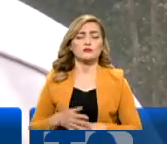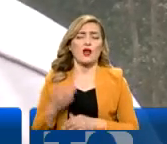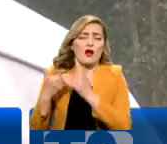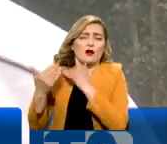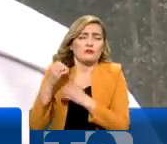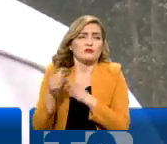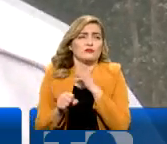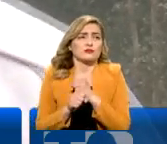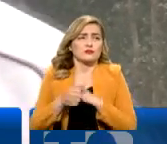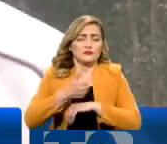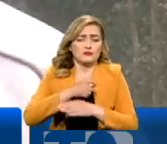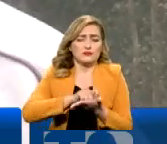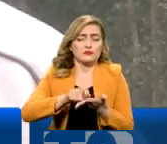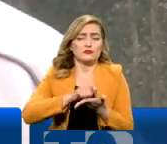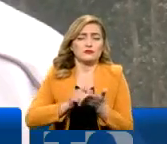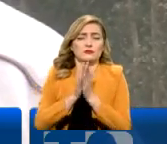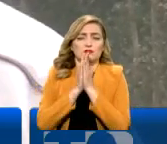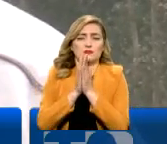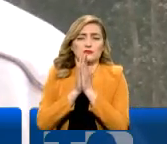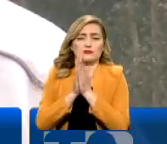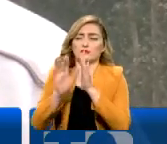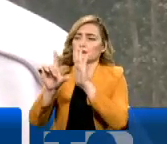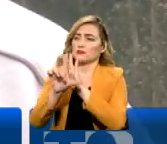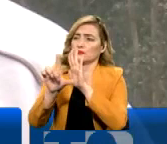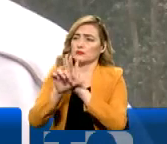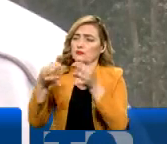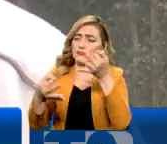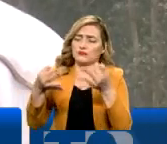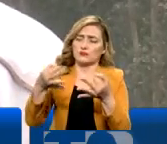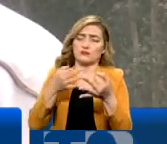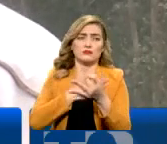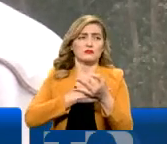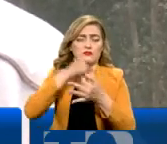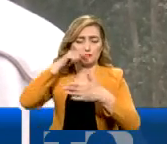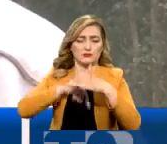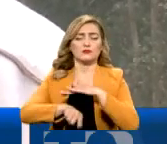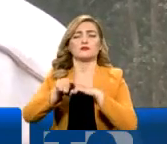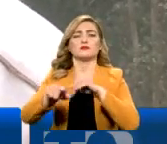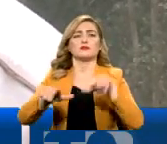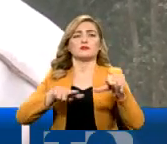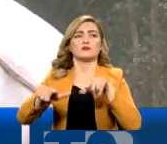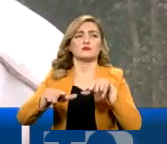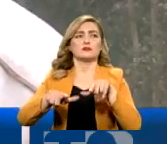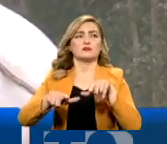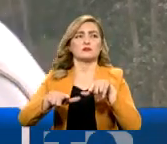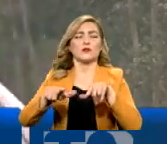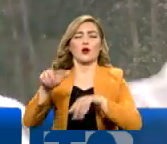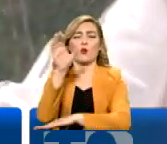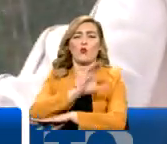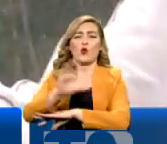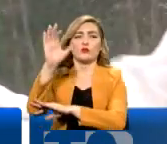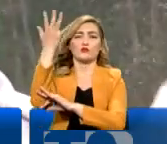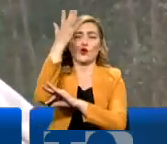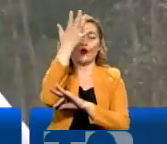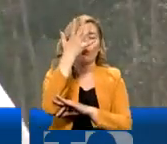muchos años atrás, tenemos escrituras. Nosotros solo pedimos el llamado a la ley, a la justicia, porque hemos sido invadidos. Se destruyó nuestro bosque, bosque de